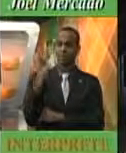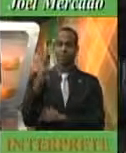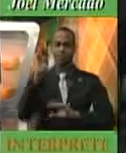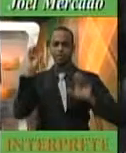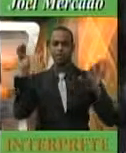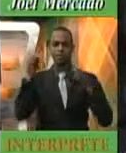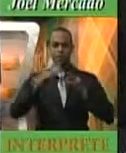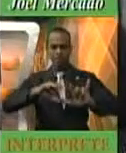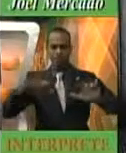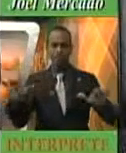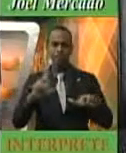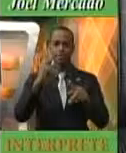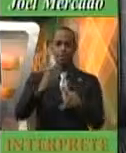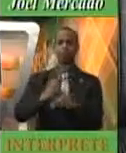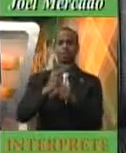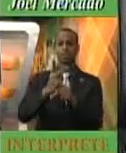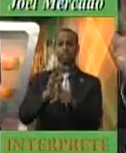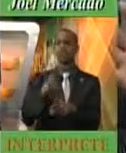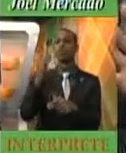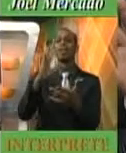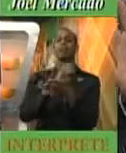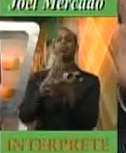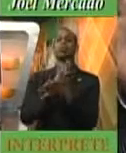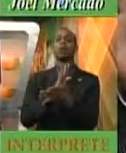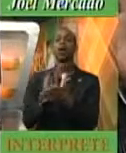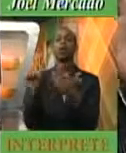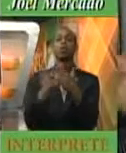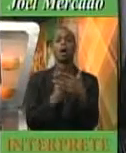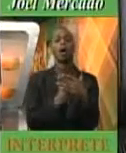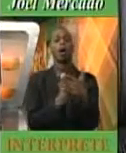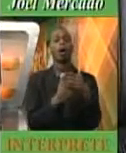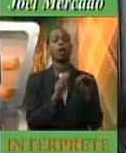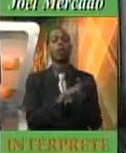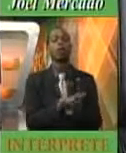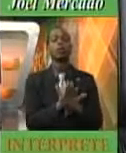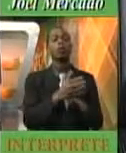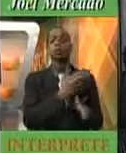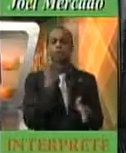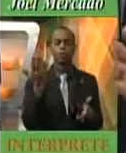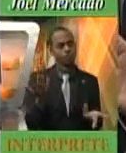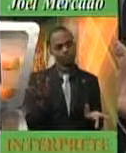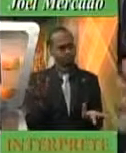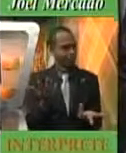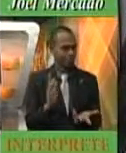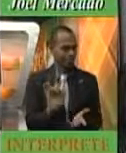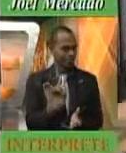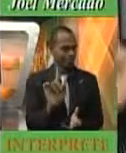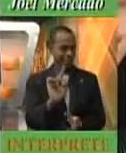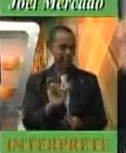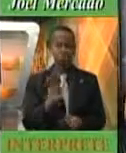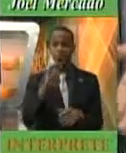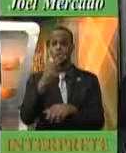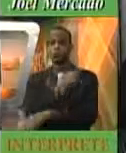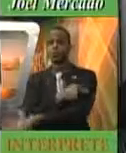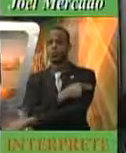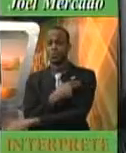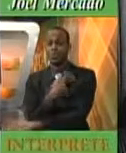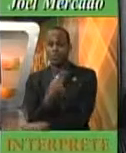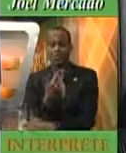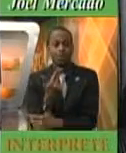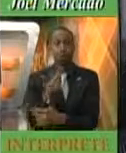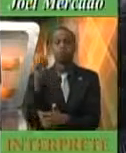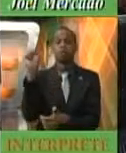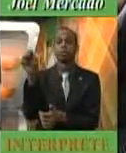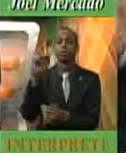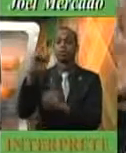del mayor cuidado, que no se nos quede ya una escuela nueva, por ejemplo, un hospital, y que no se nos quede ninguno de